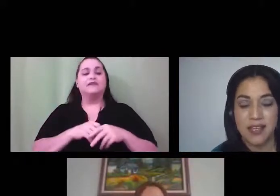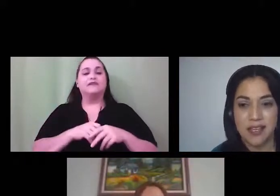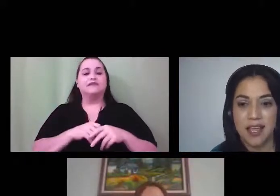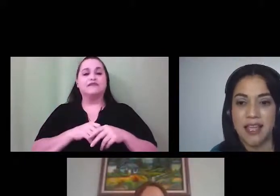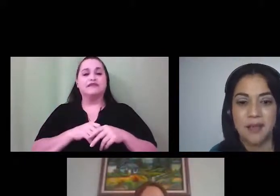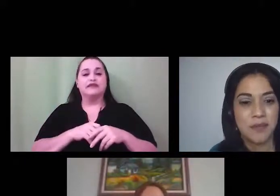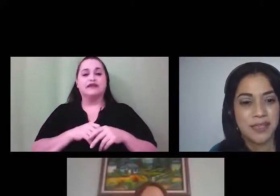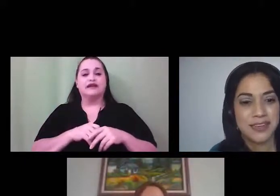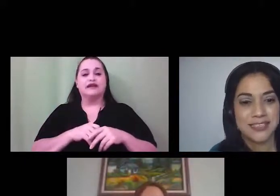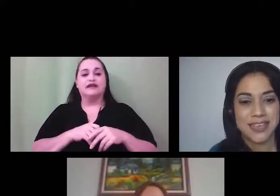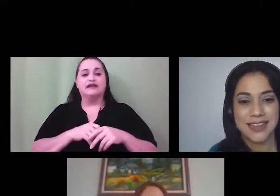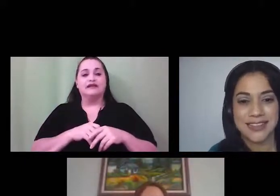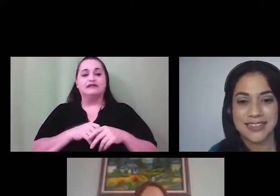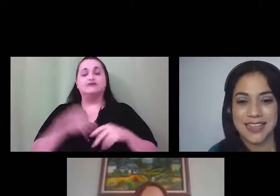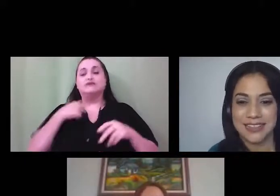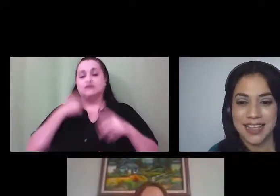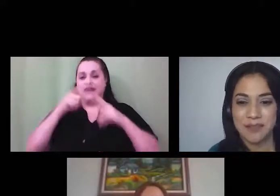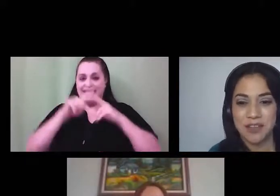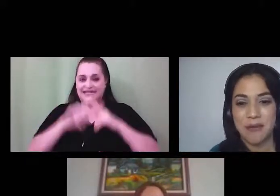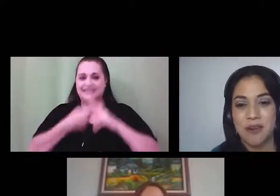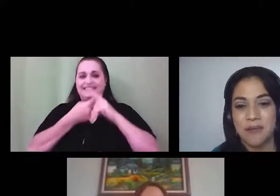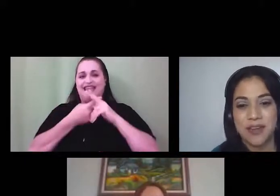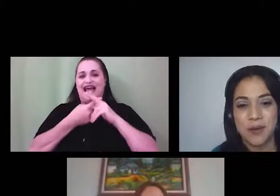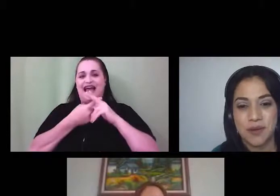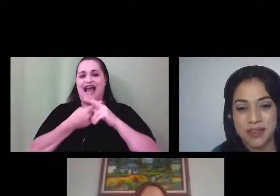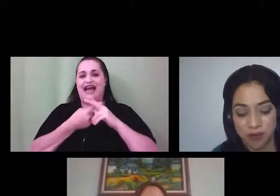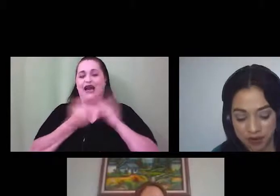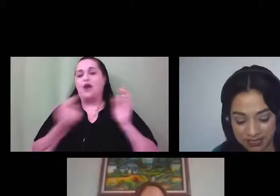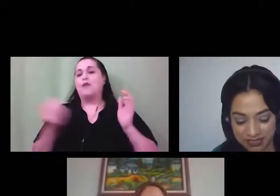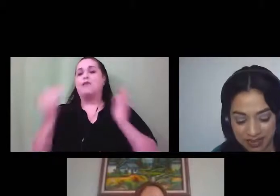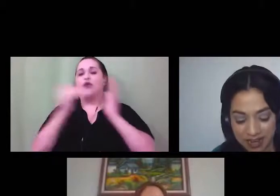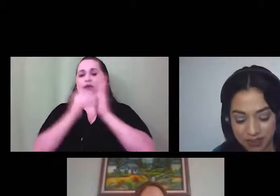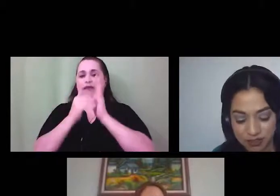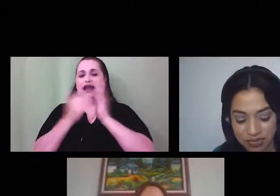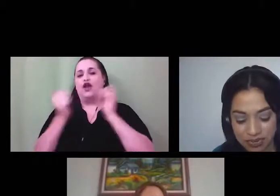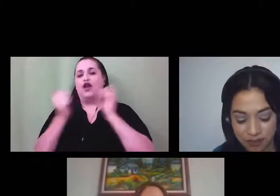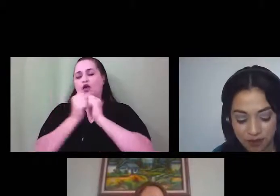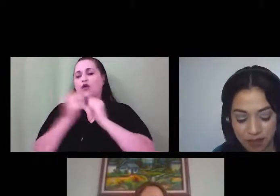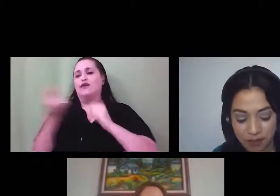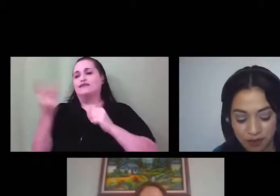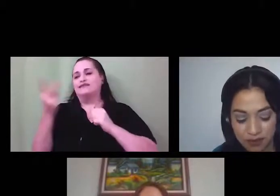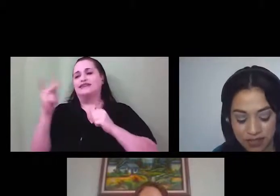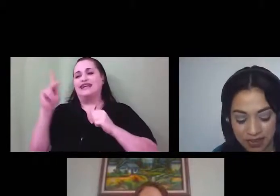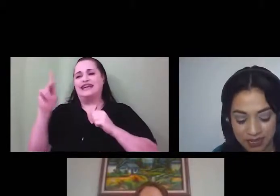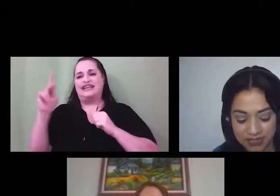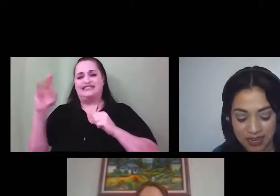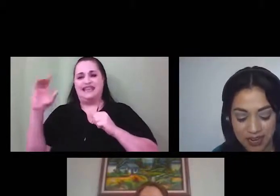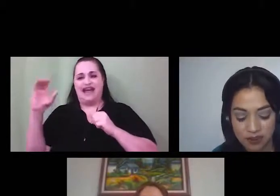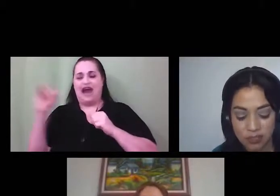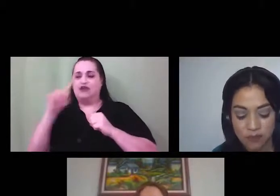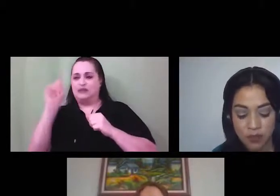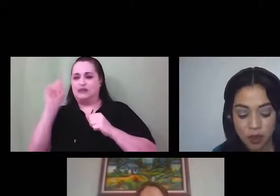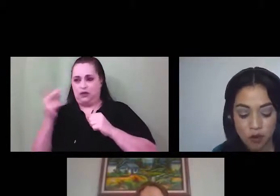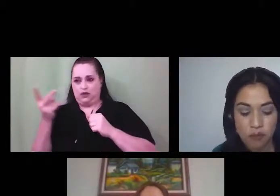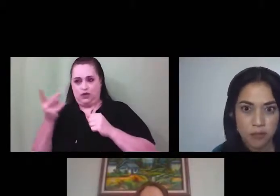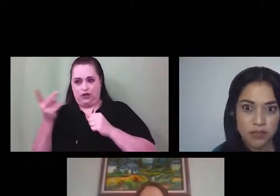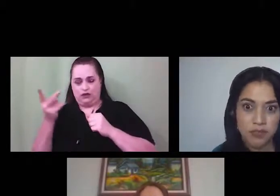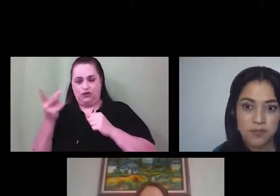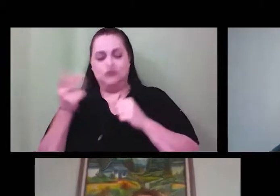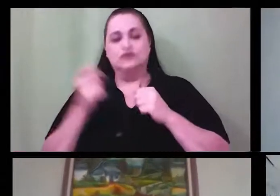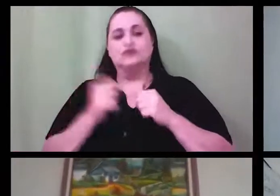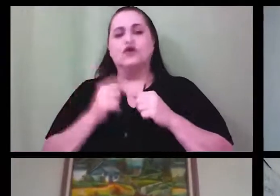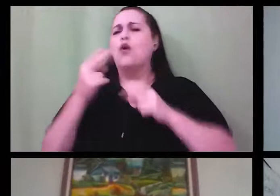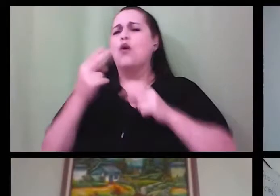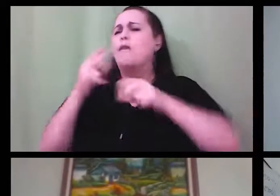Voy a iniciar desde atrás, voy a volver con Crisia y Carlos y les voy a preguntar a Crisia y a Carlos un